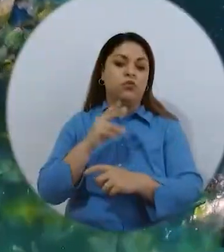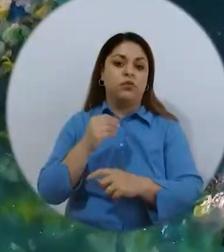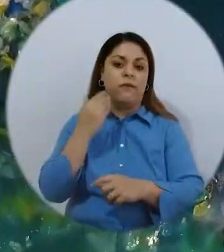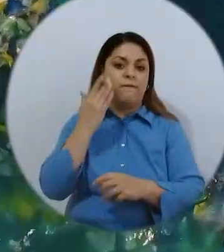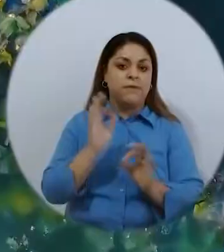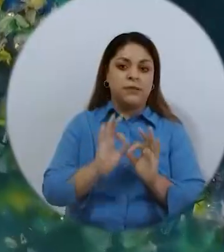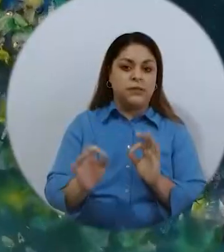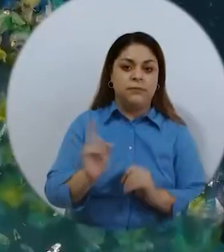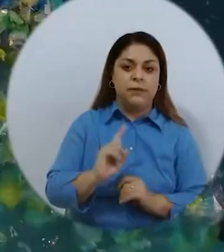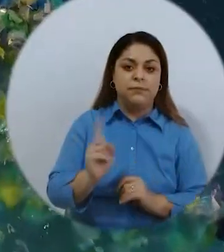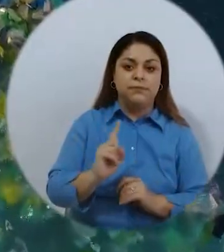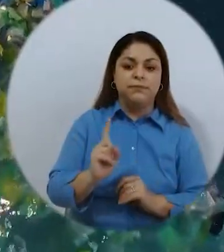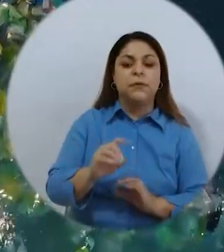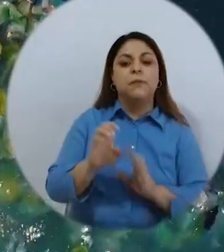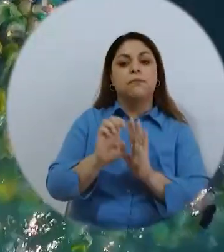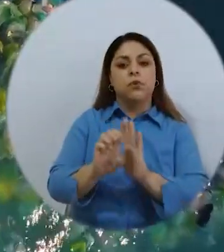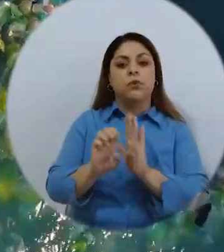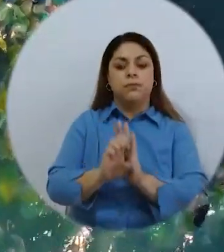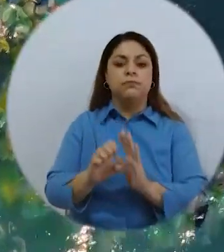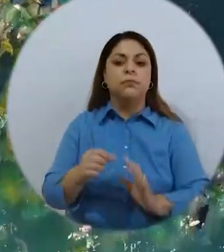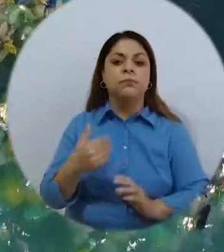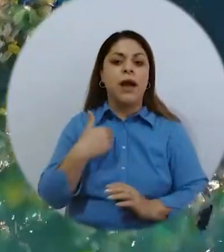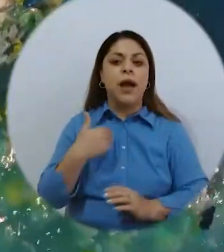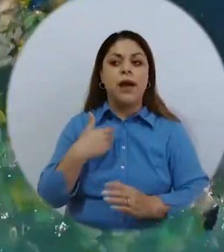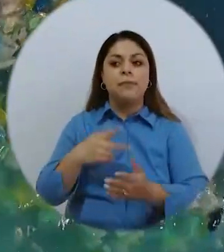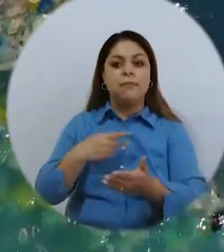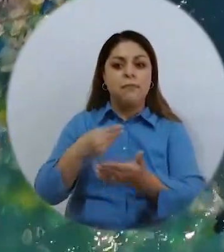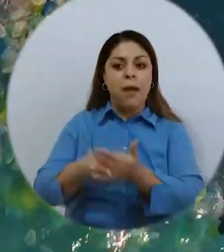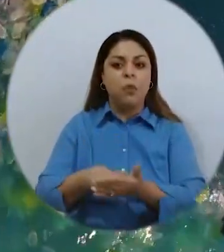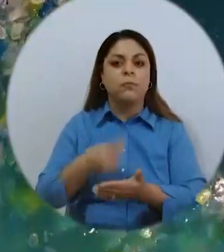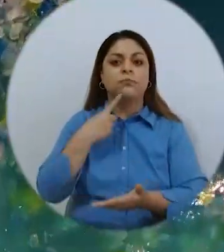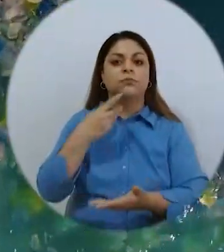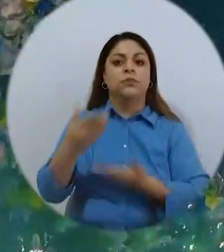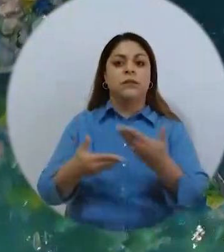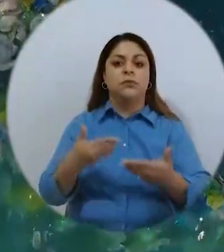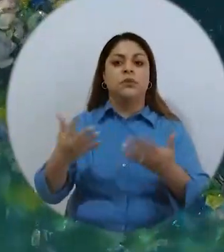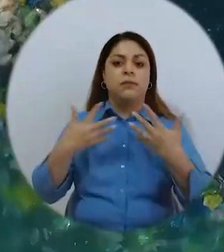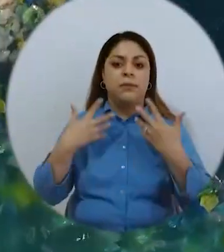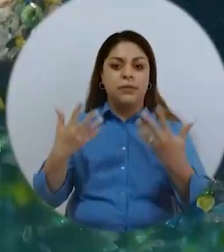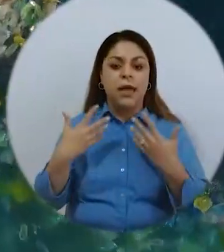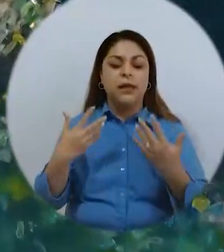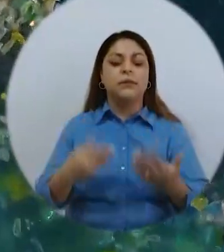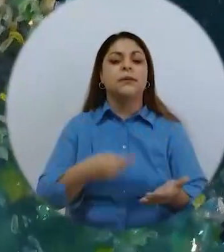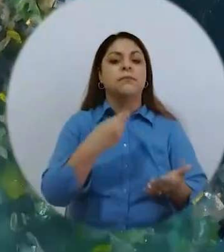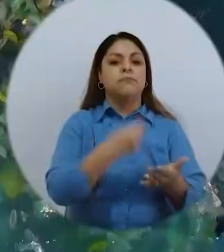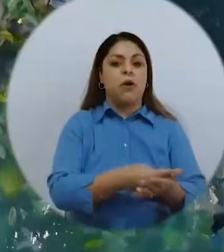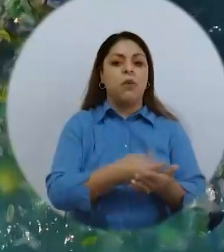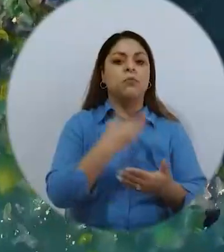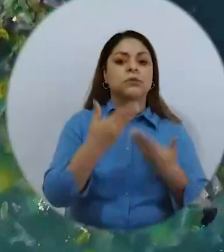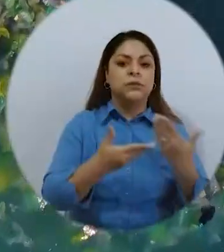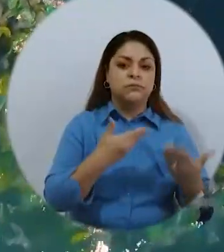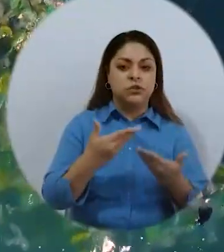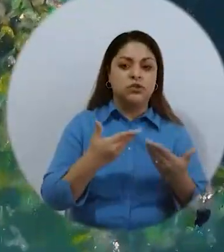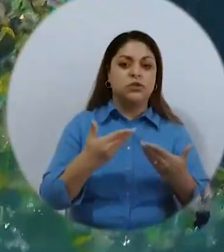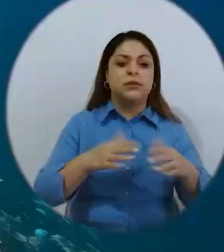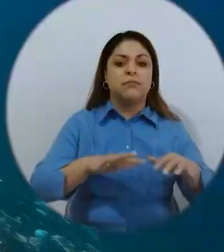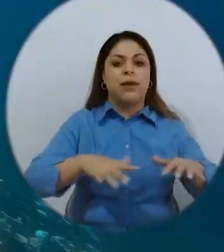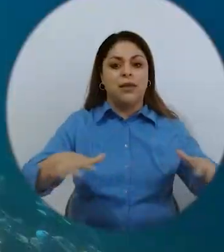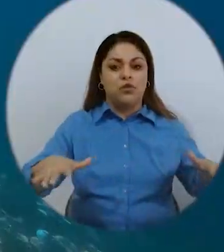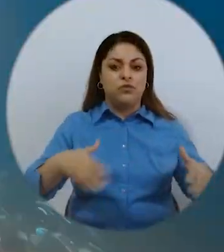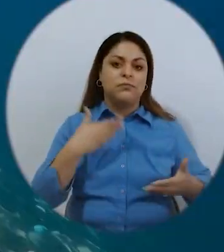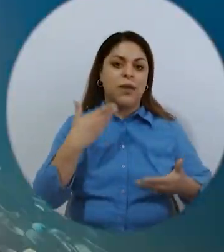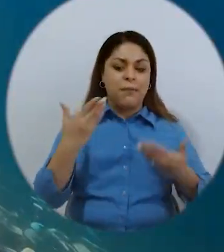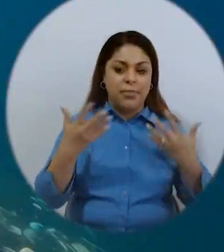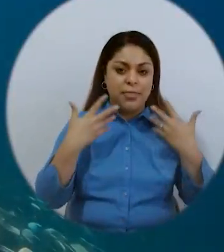no son sencillos. Por ejemplo, hay pago por servicios ambientales marinos, una forma,